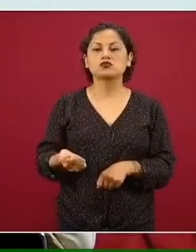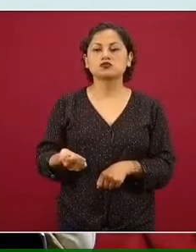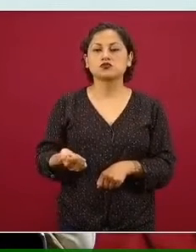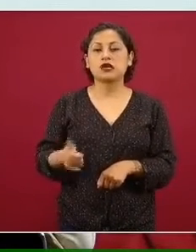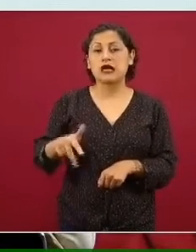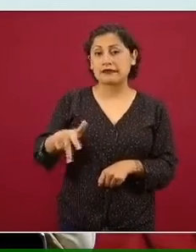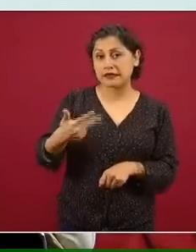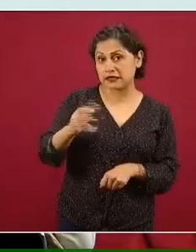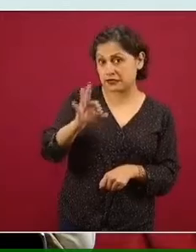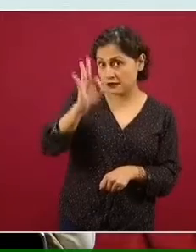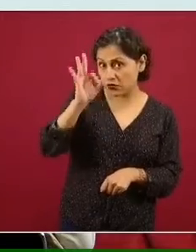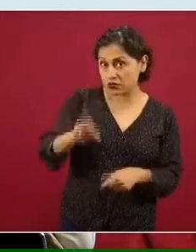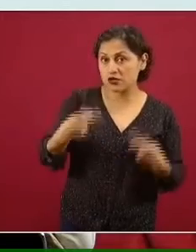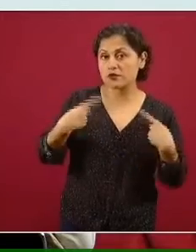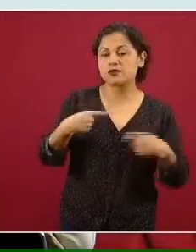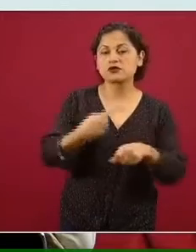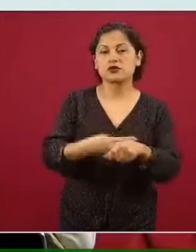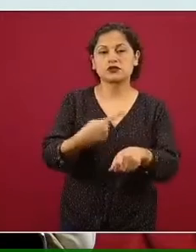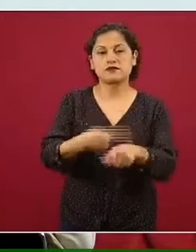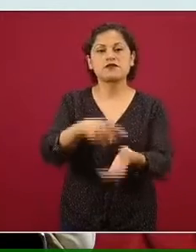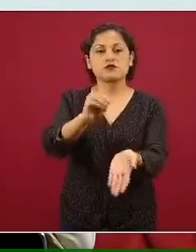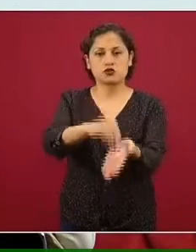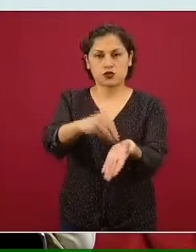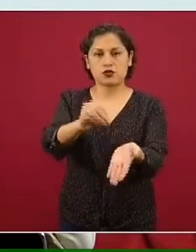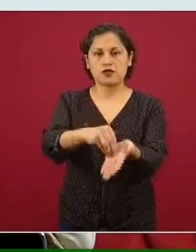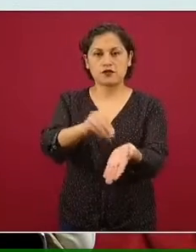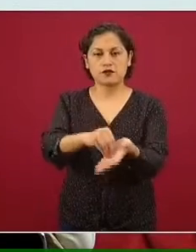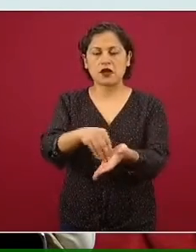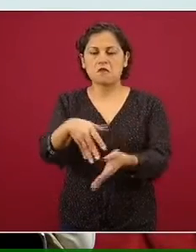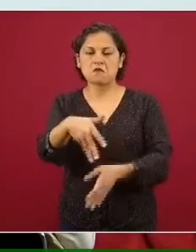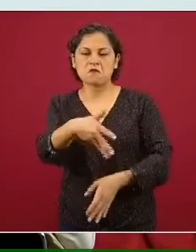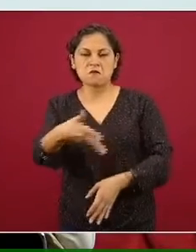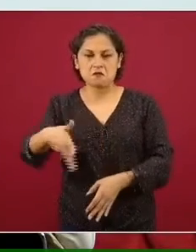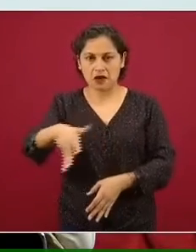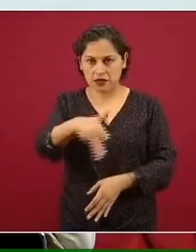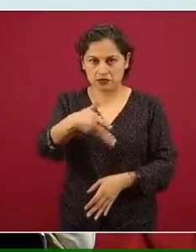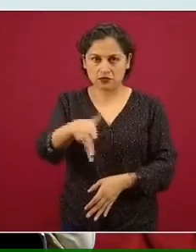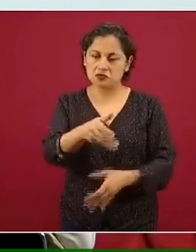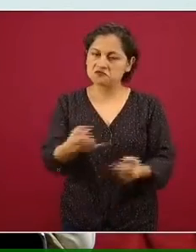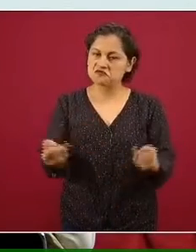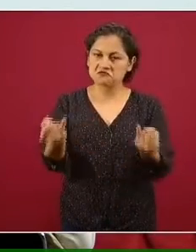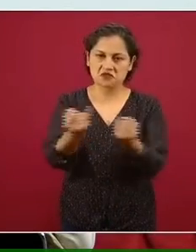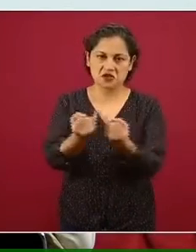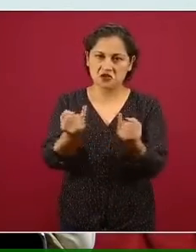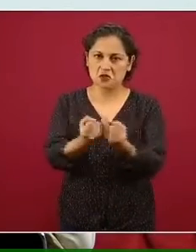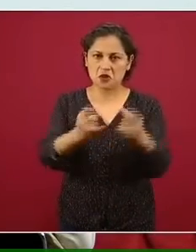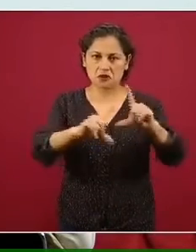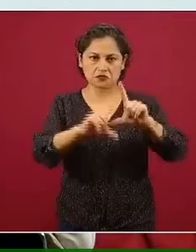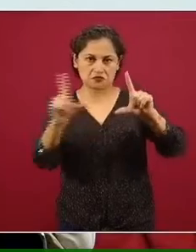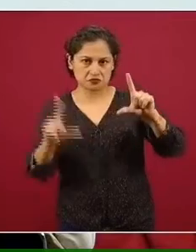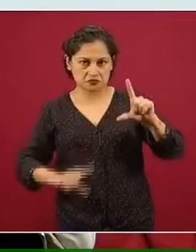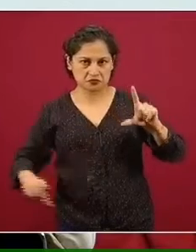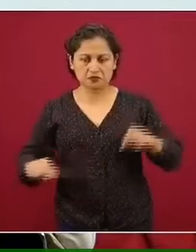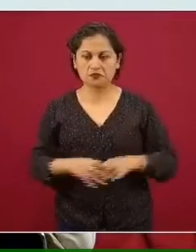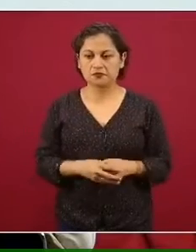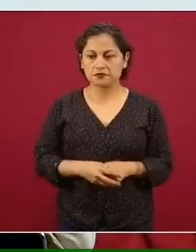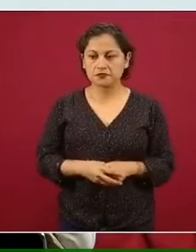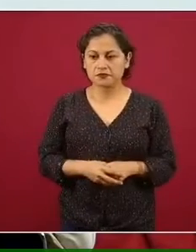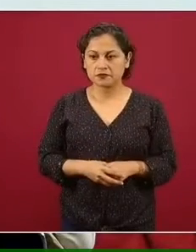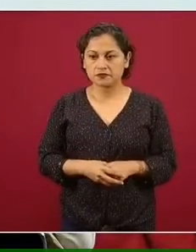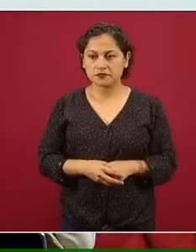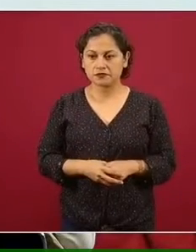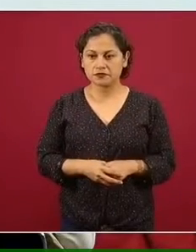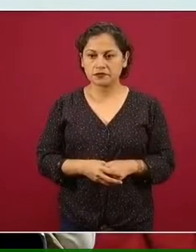solo el 13%, estamos más o menos en una media similar a la que vimos en el panorama nacional. Veamos la siguiente